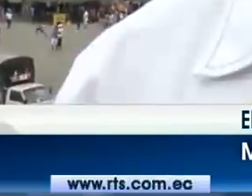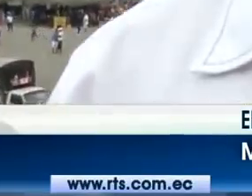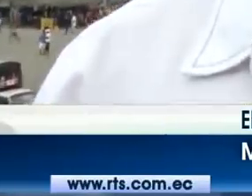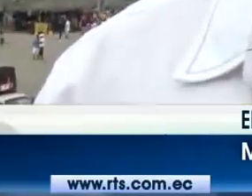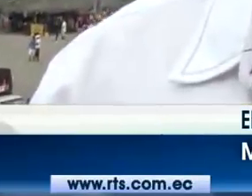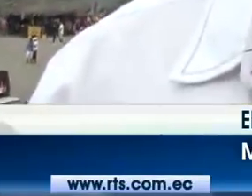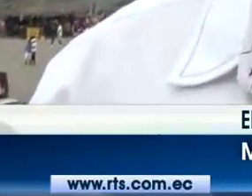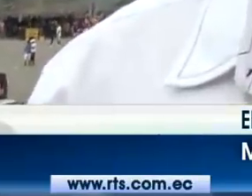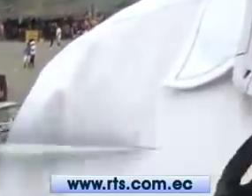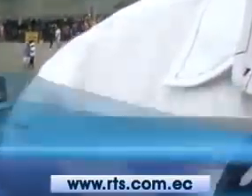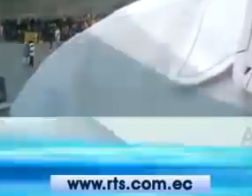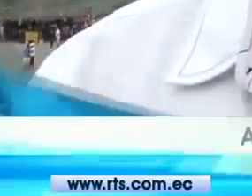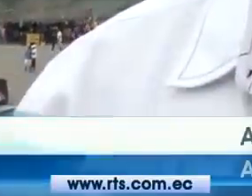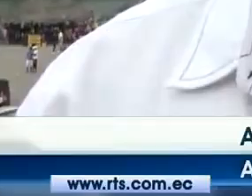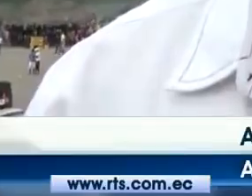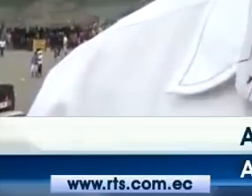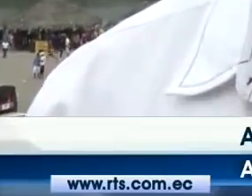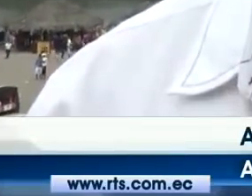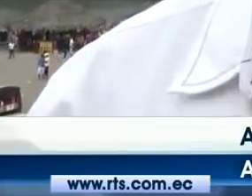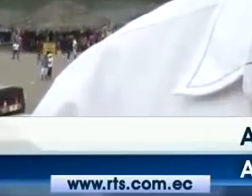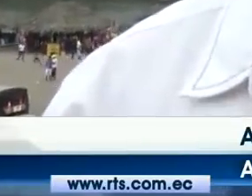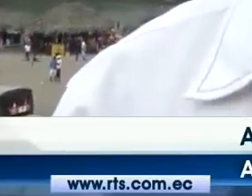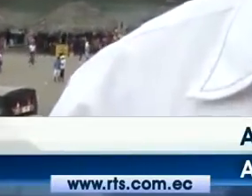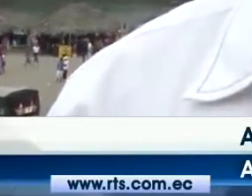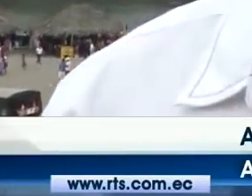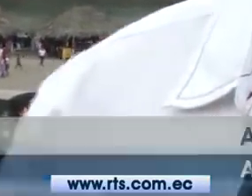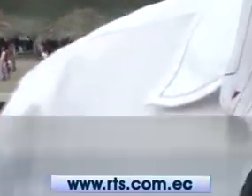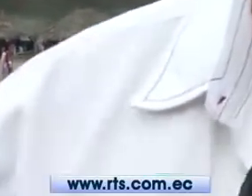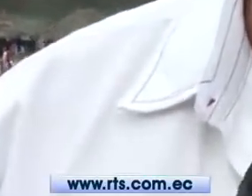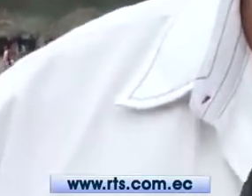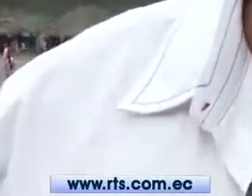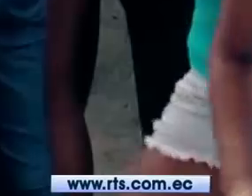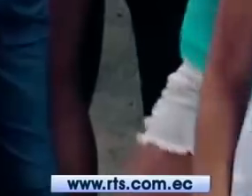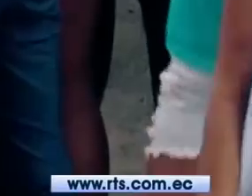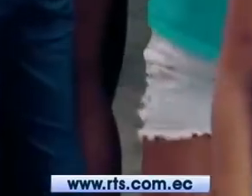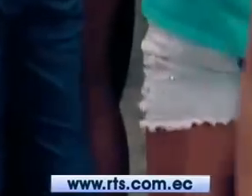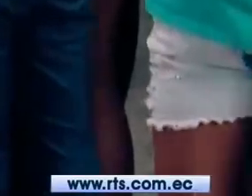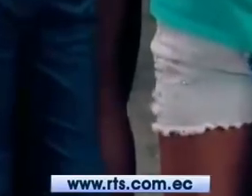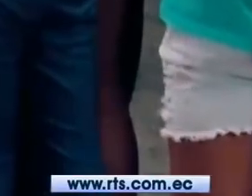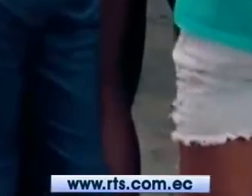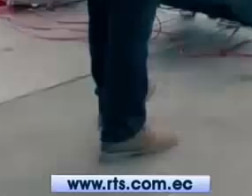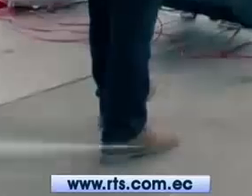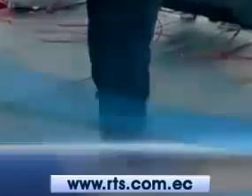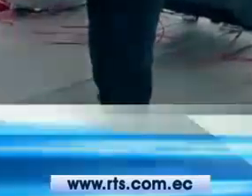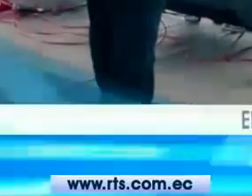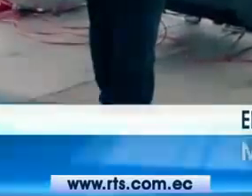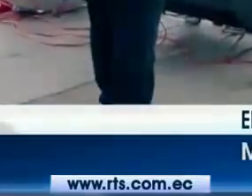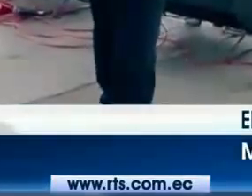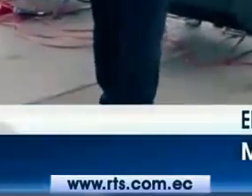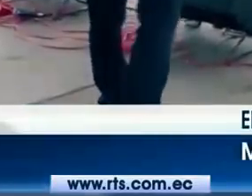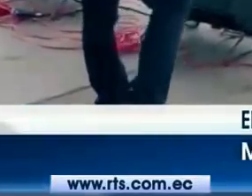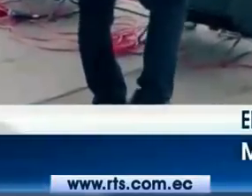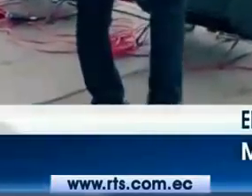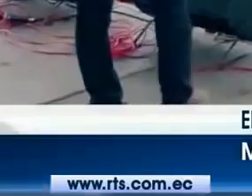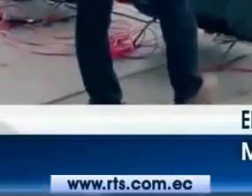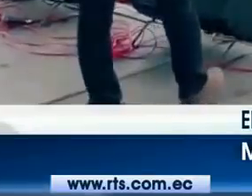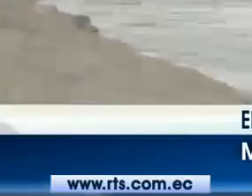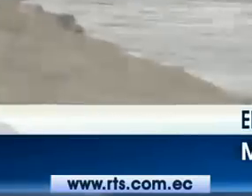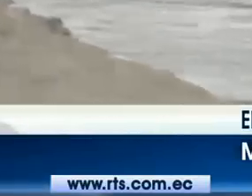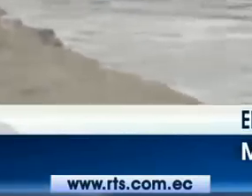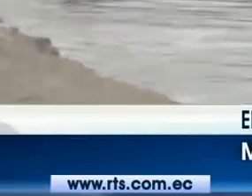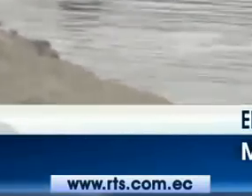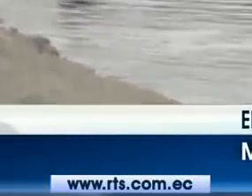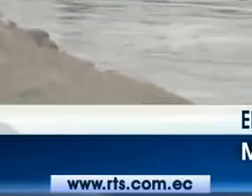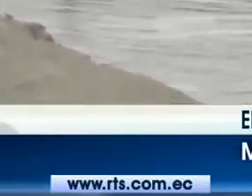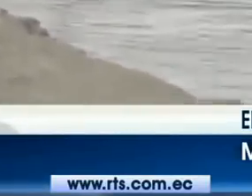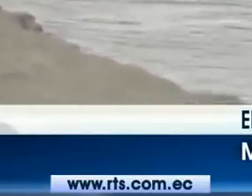fuente de ingresos también para dinamizar nuestra economía y nuestro cantón Palenque. Familias enteras acuden hasta la Revesa y se ha convertido en